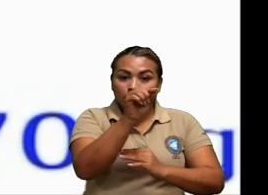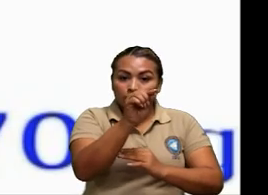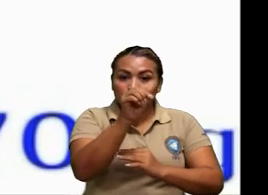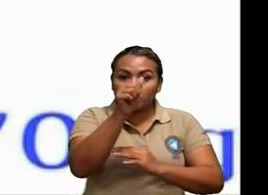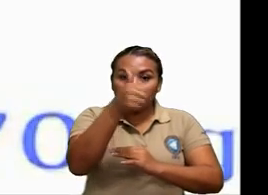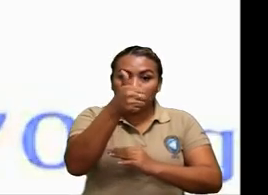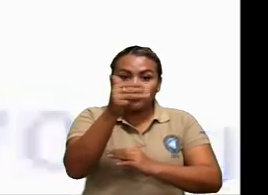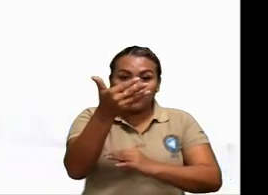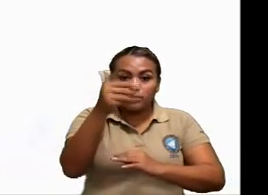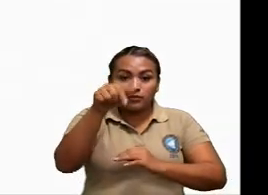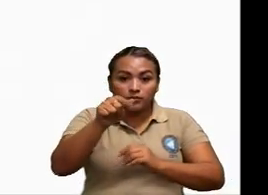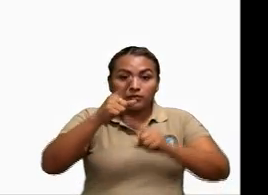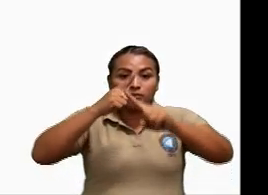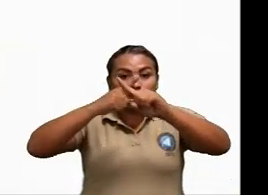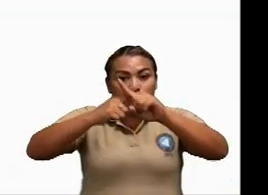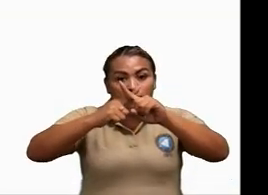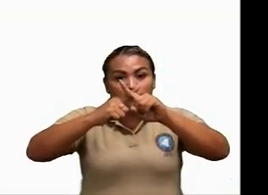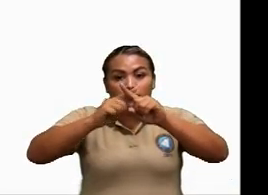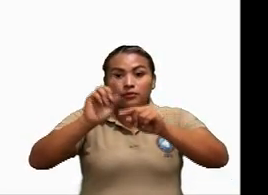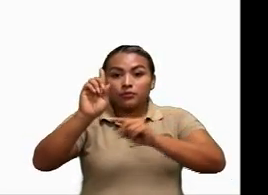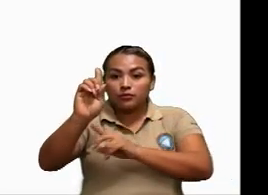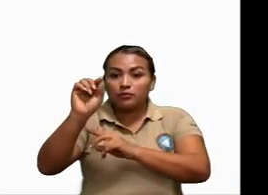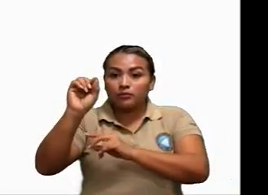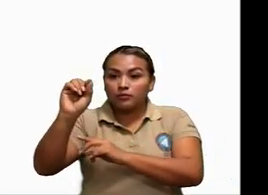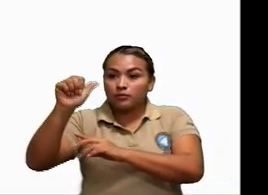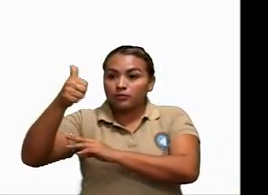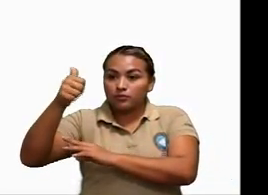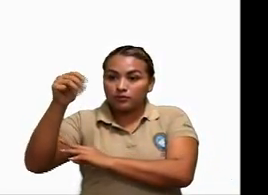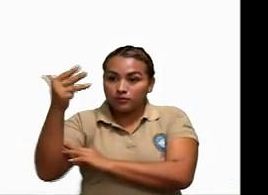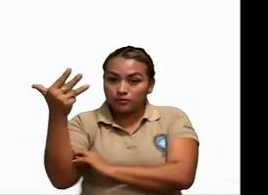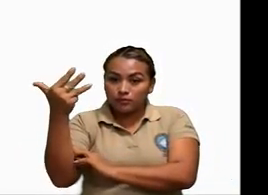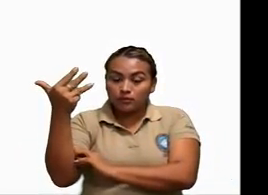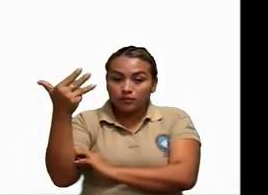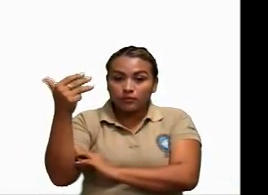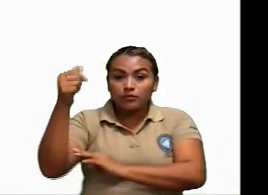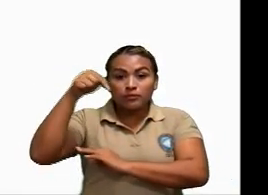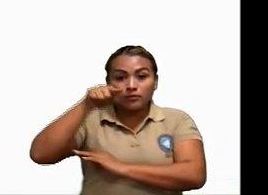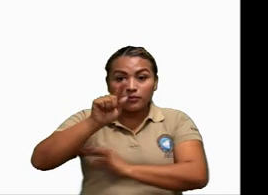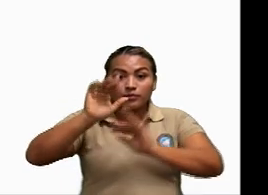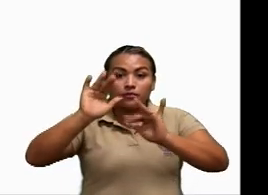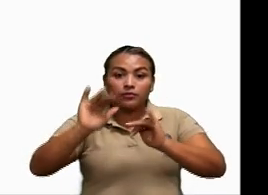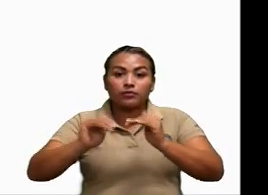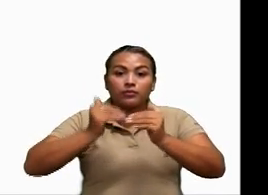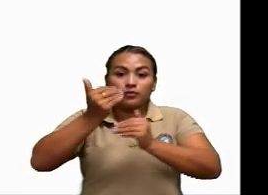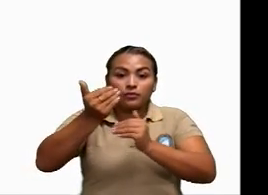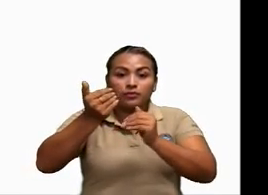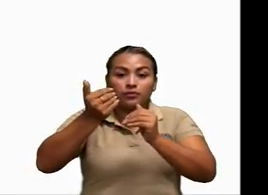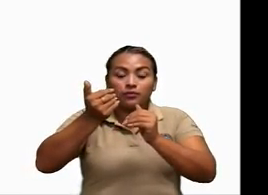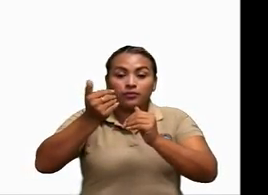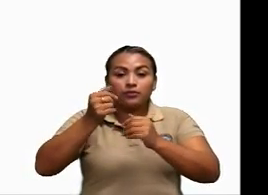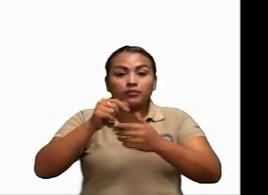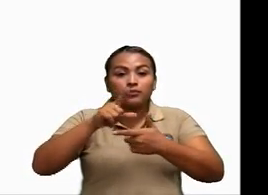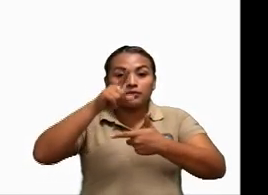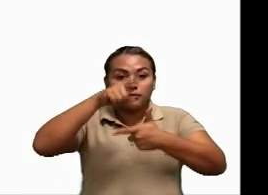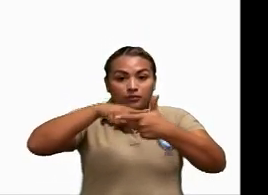1,69. Multiplico 1,69 por 1,69. Ajá, y eso lo divido por... Eso, el